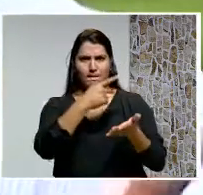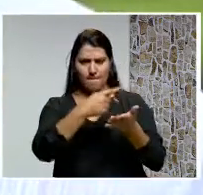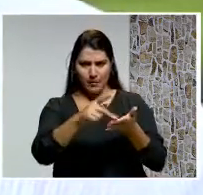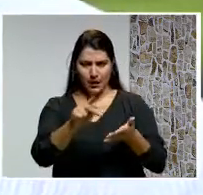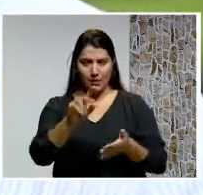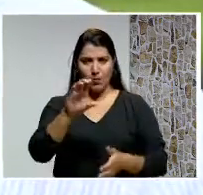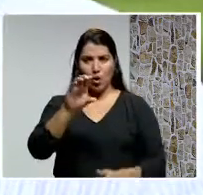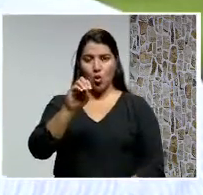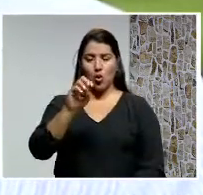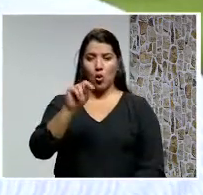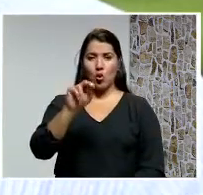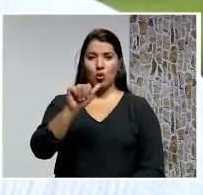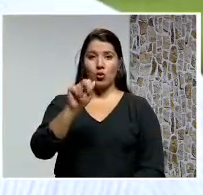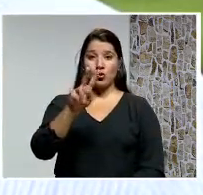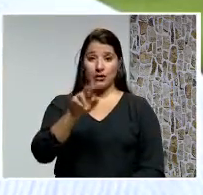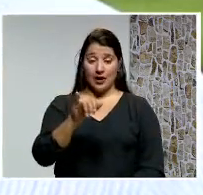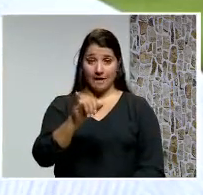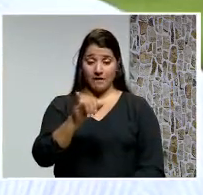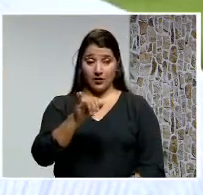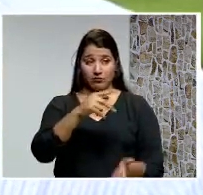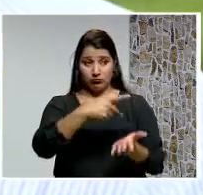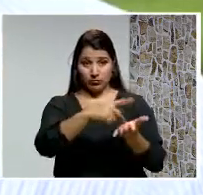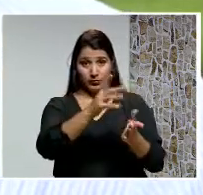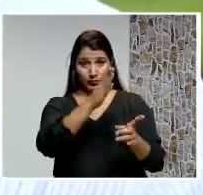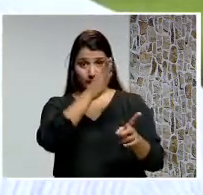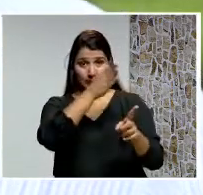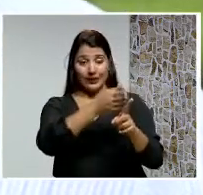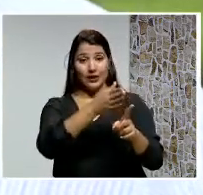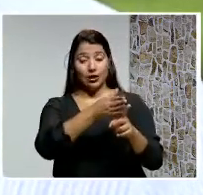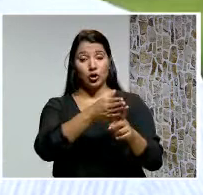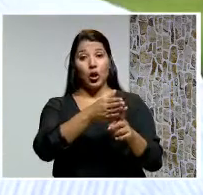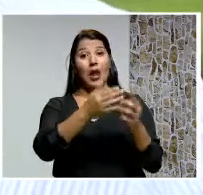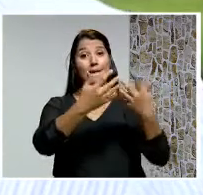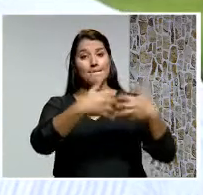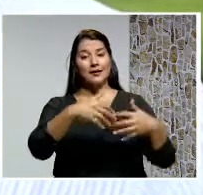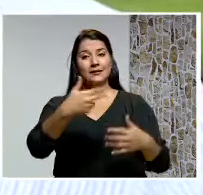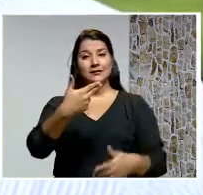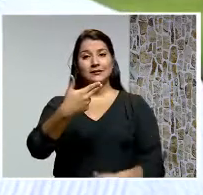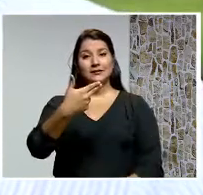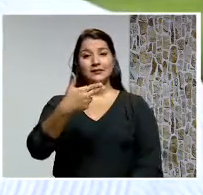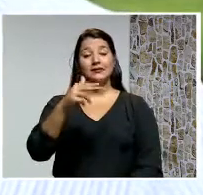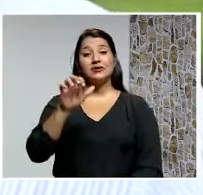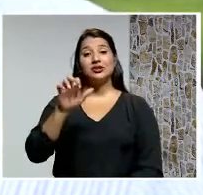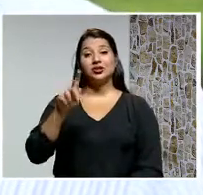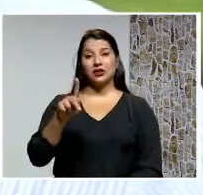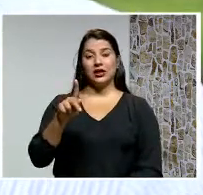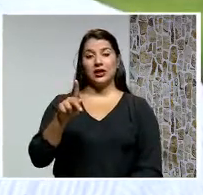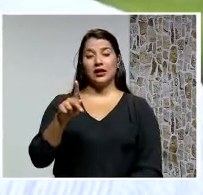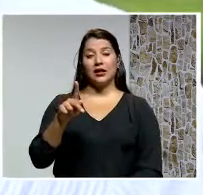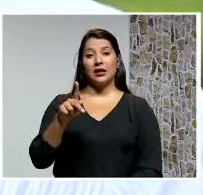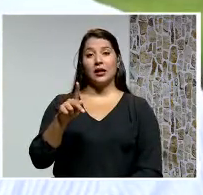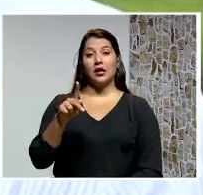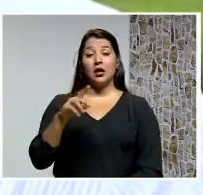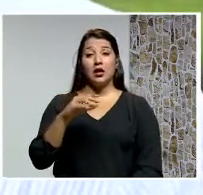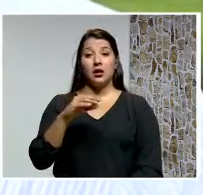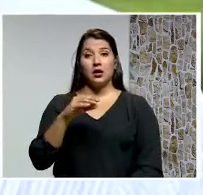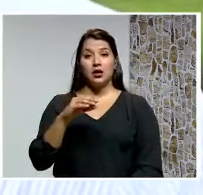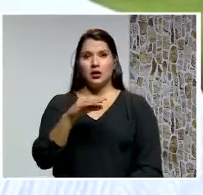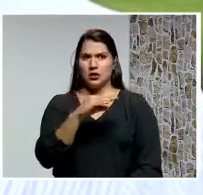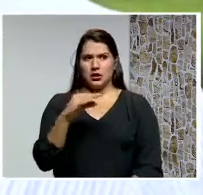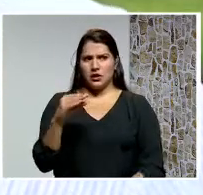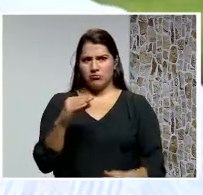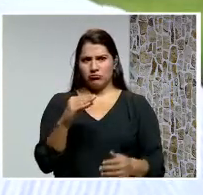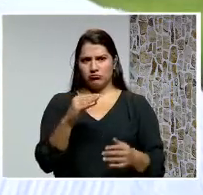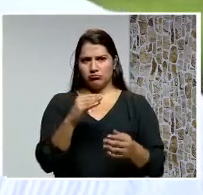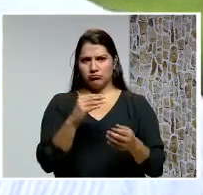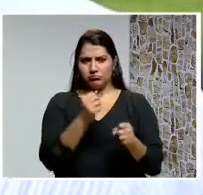Conavi directamente a Check sobre el costo de esos diseños y eso estuvo atrasado